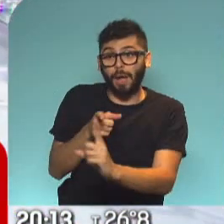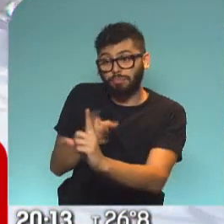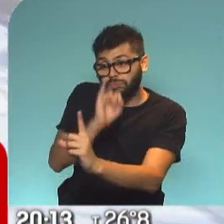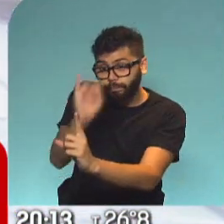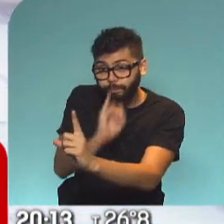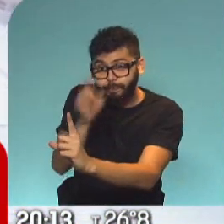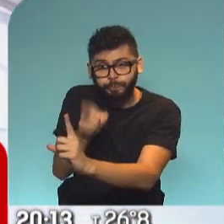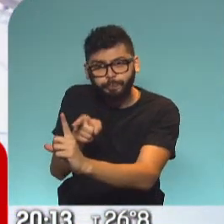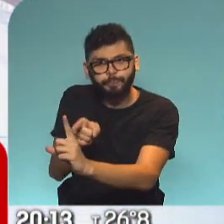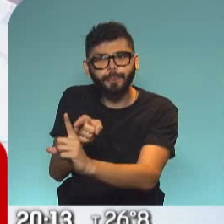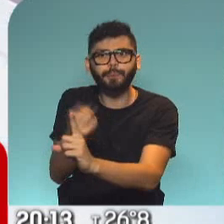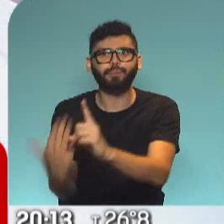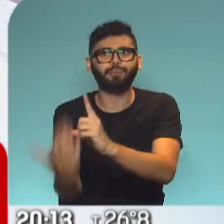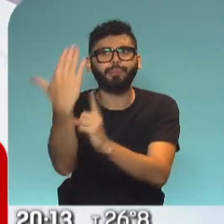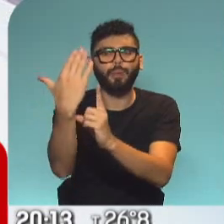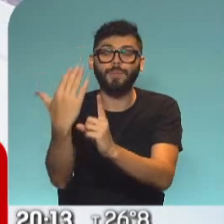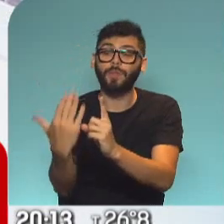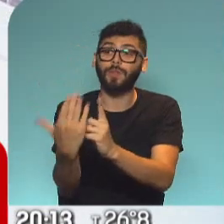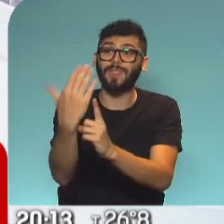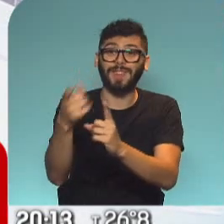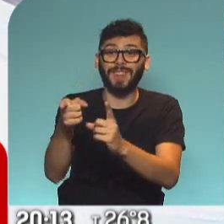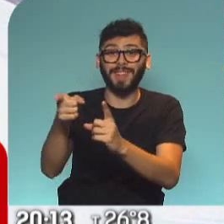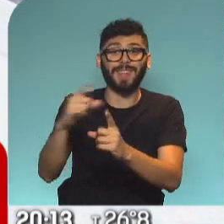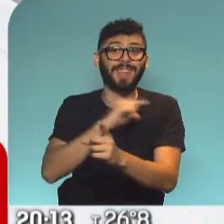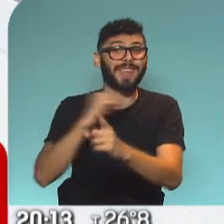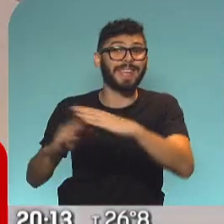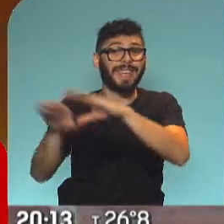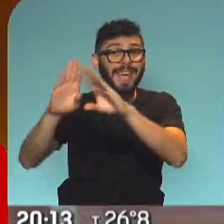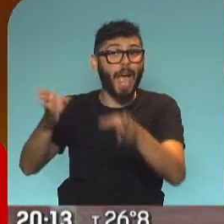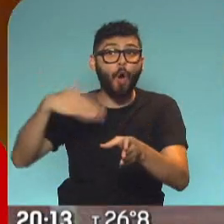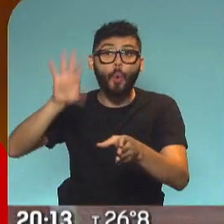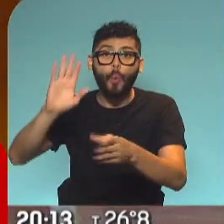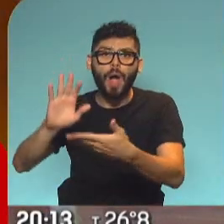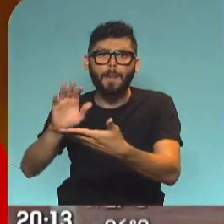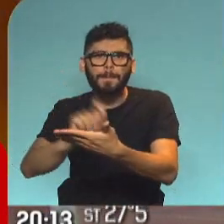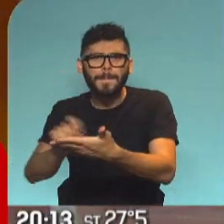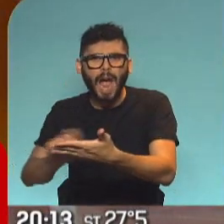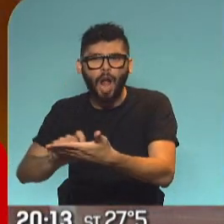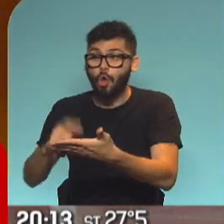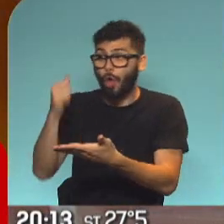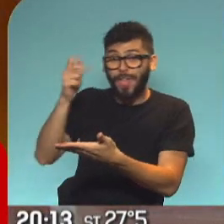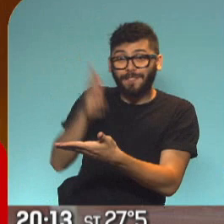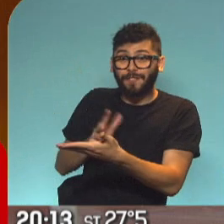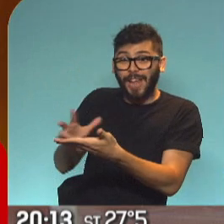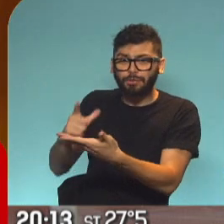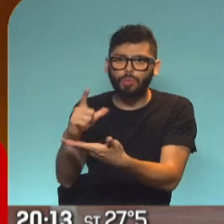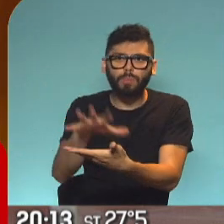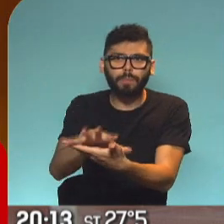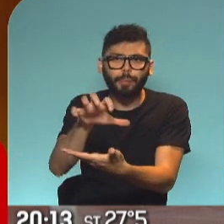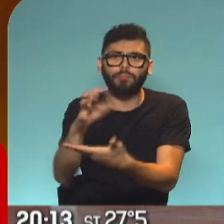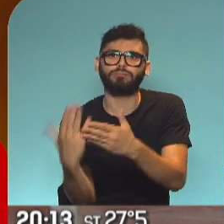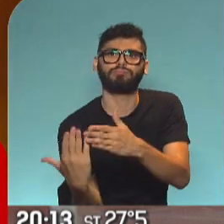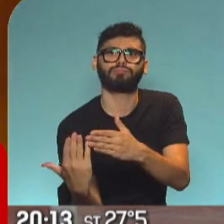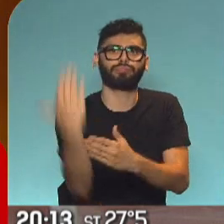en internet en la página del Obispado de Cuba, el manuscrito de Francisco de su primera